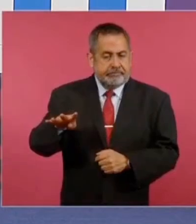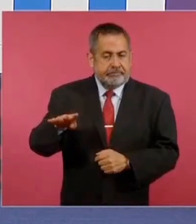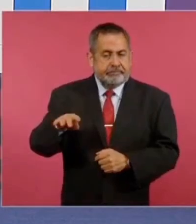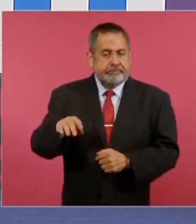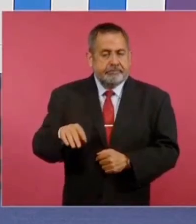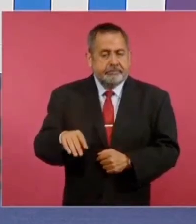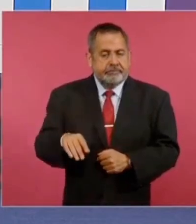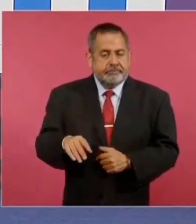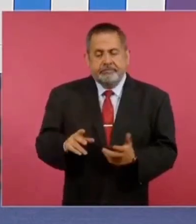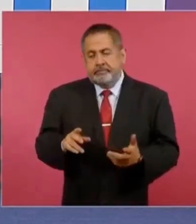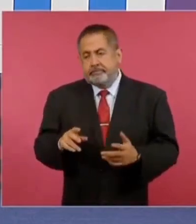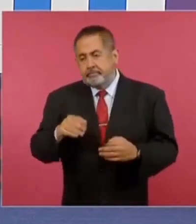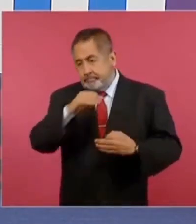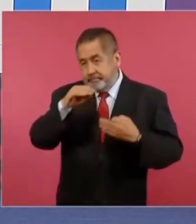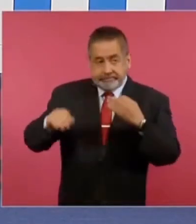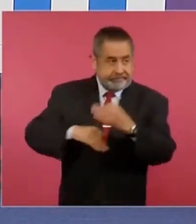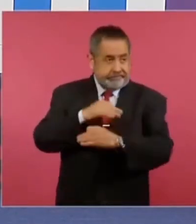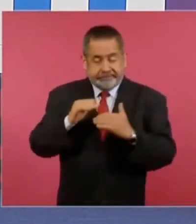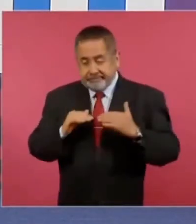que no era universal,